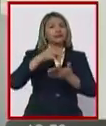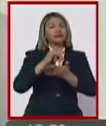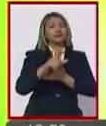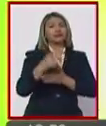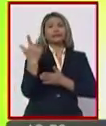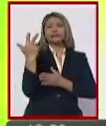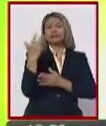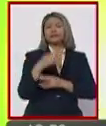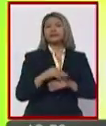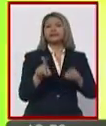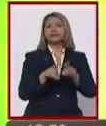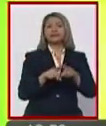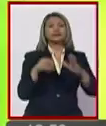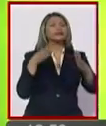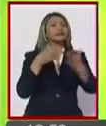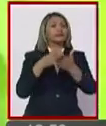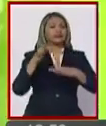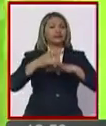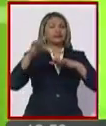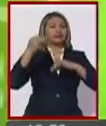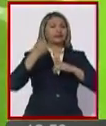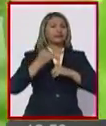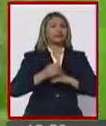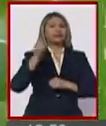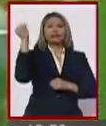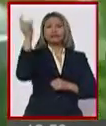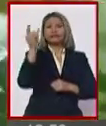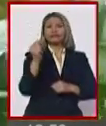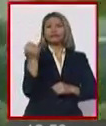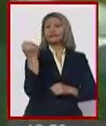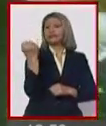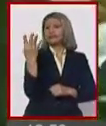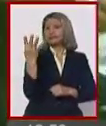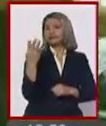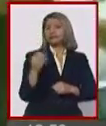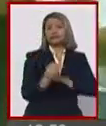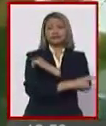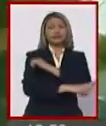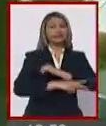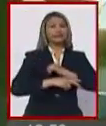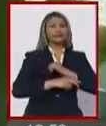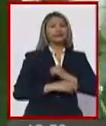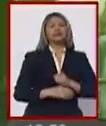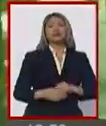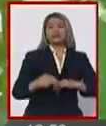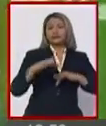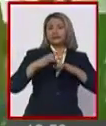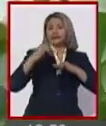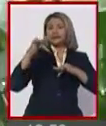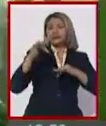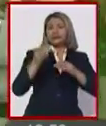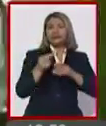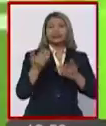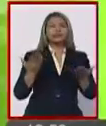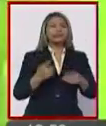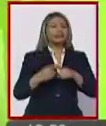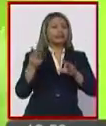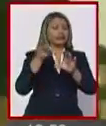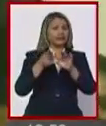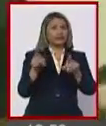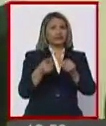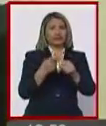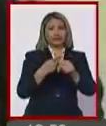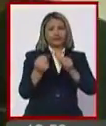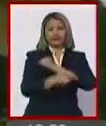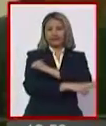del 2013, de haber atacado la joyería Italia en diciembre del 2014, de haber asaltado la joyería Suiza en enero del 2015 y haber participado